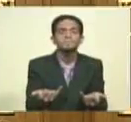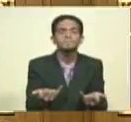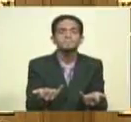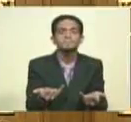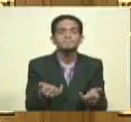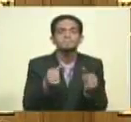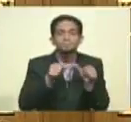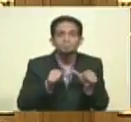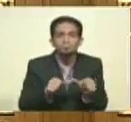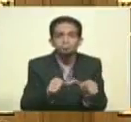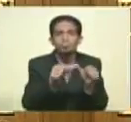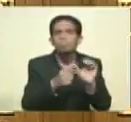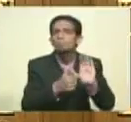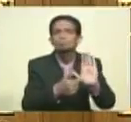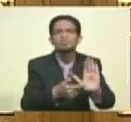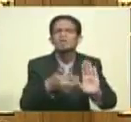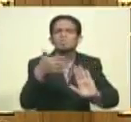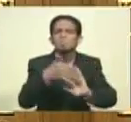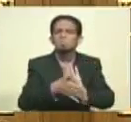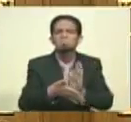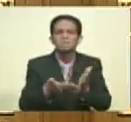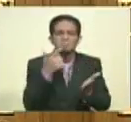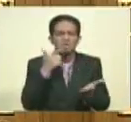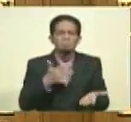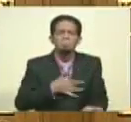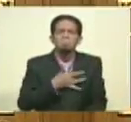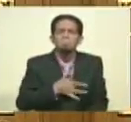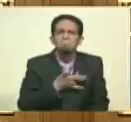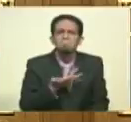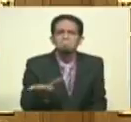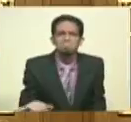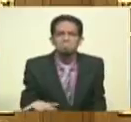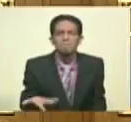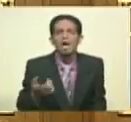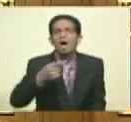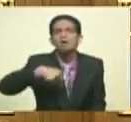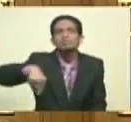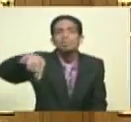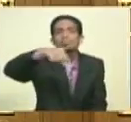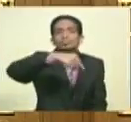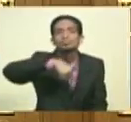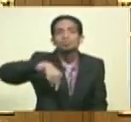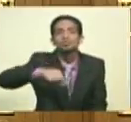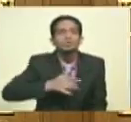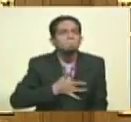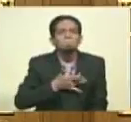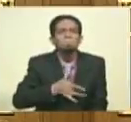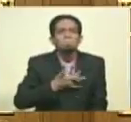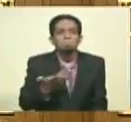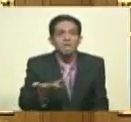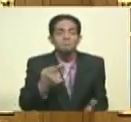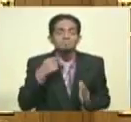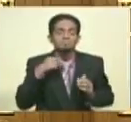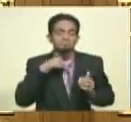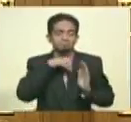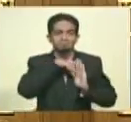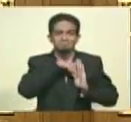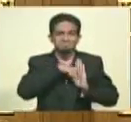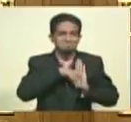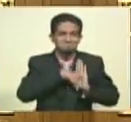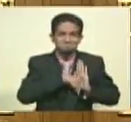seguimos mostrando qué es lo que nos anima a nosotros. A nosotros nos animan profundos sentimientos de